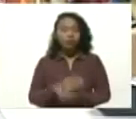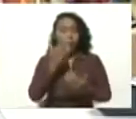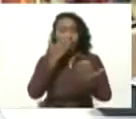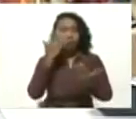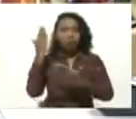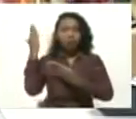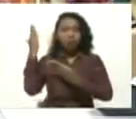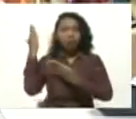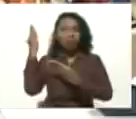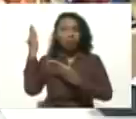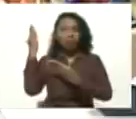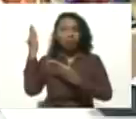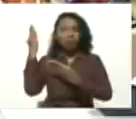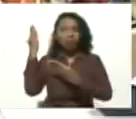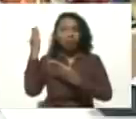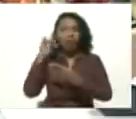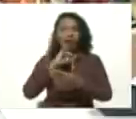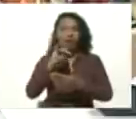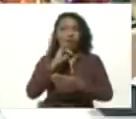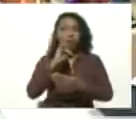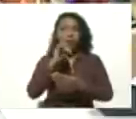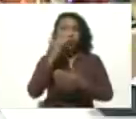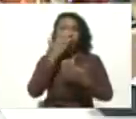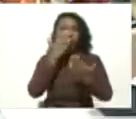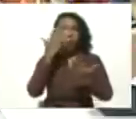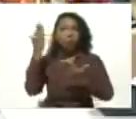que tengo aquí. Miren los datos.